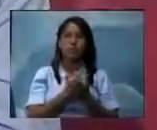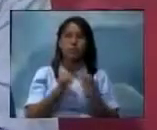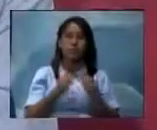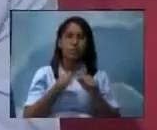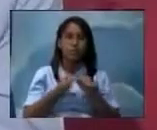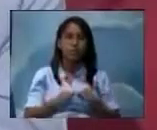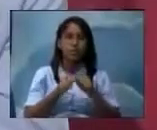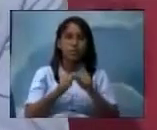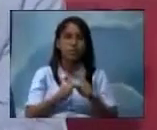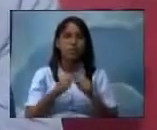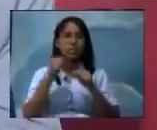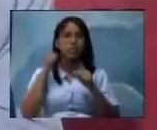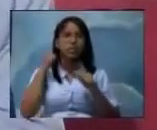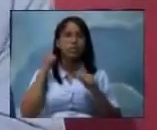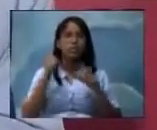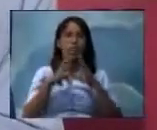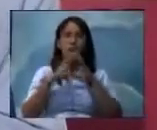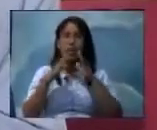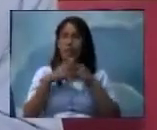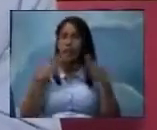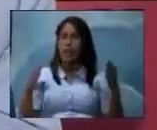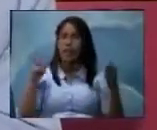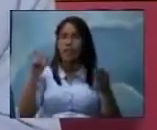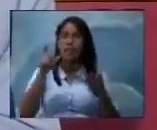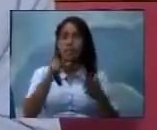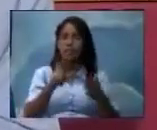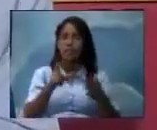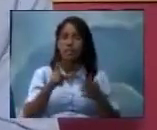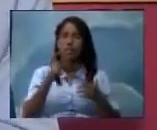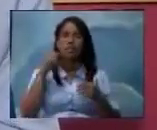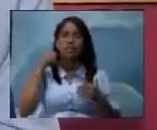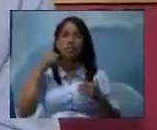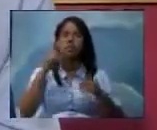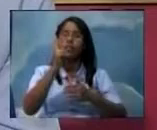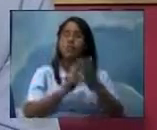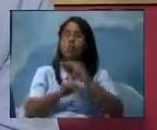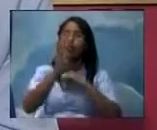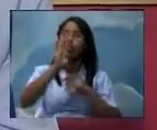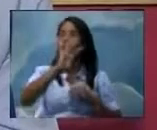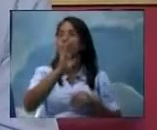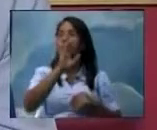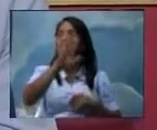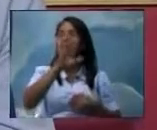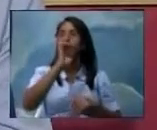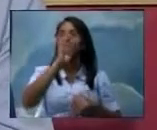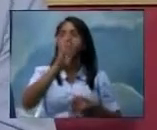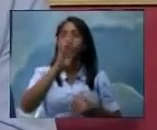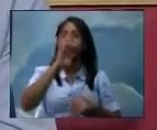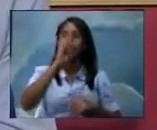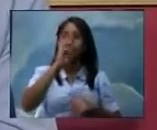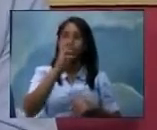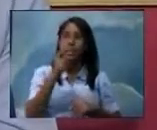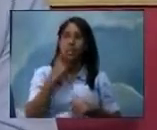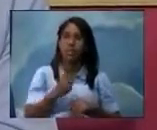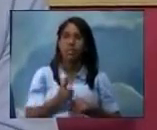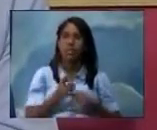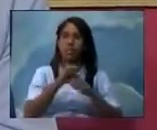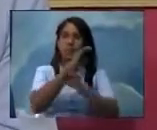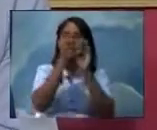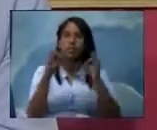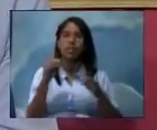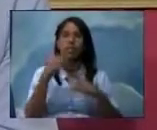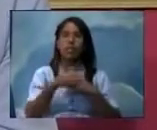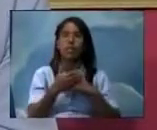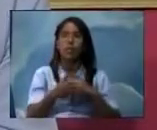Bien, continuamos con esta gran enseñanza. Me toca el versículo 45 y 46. Dice de la